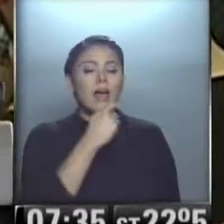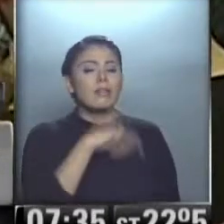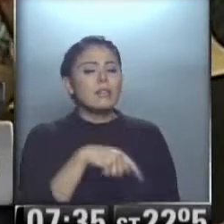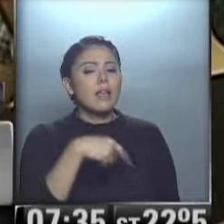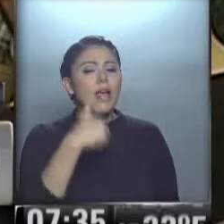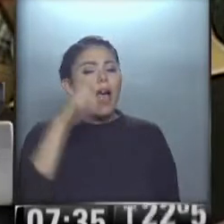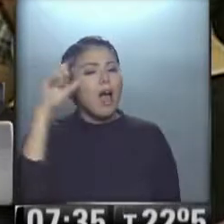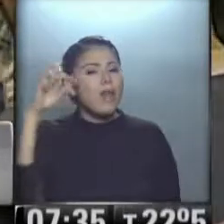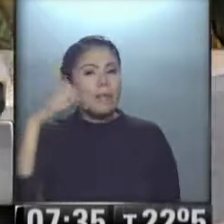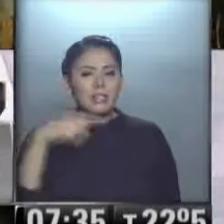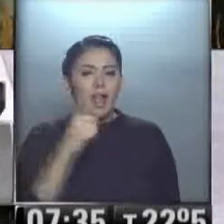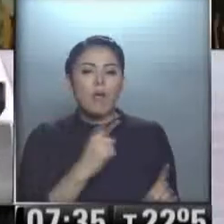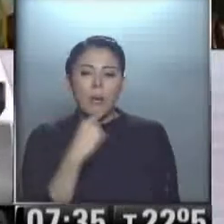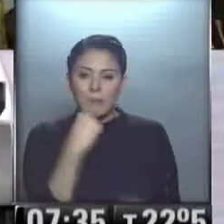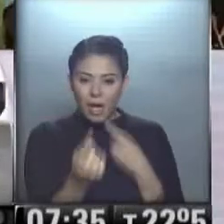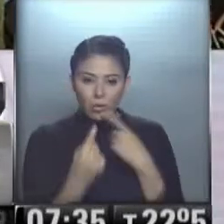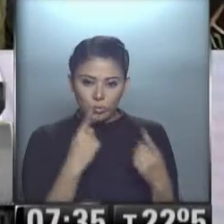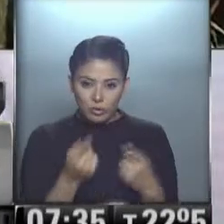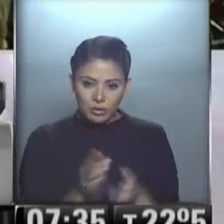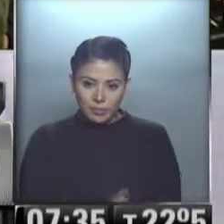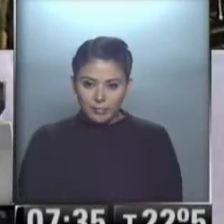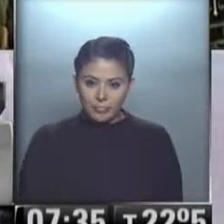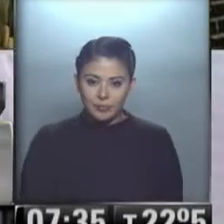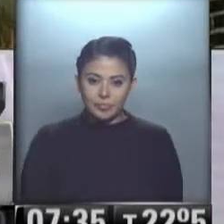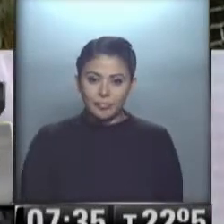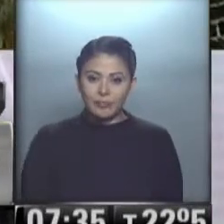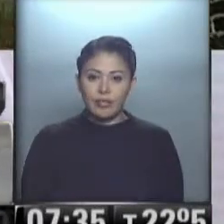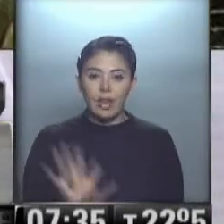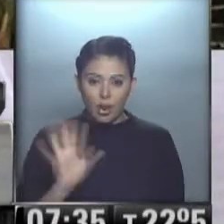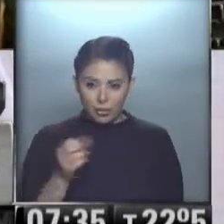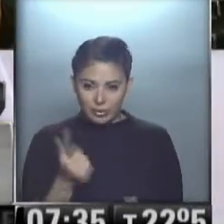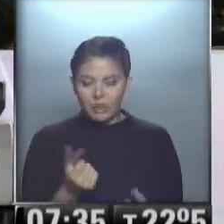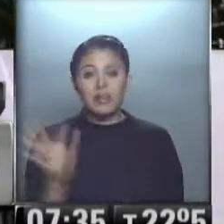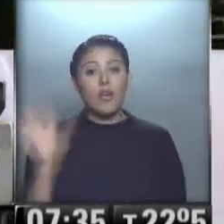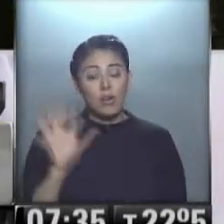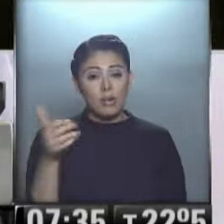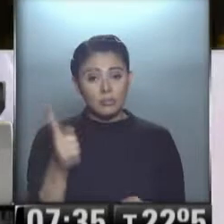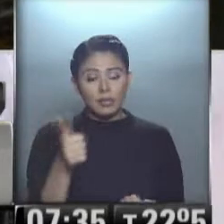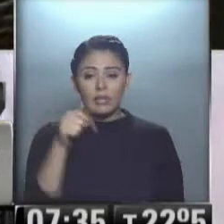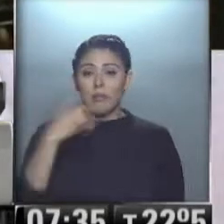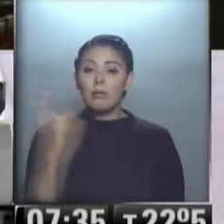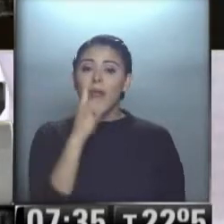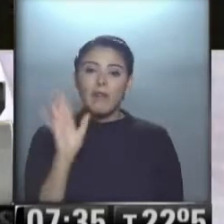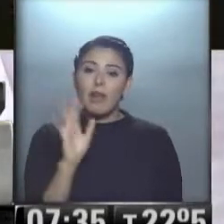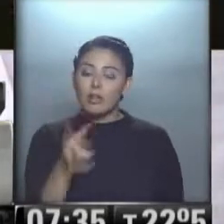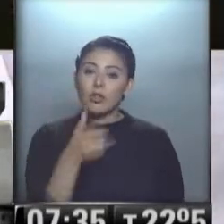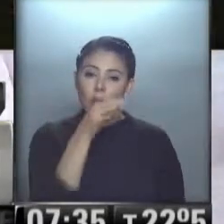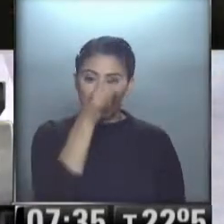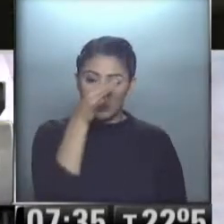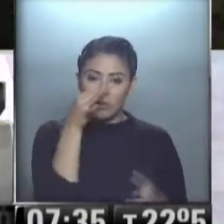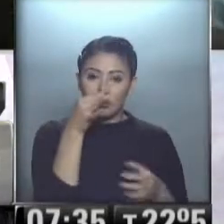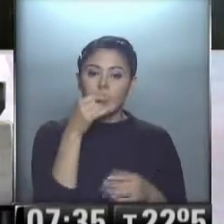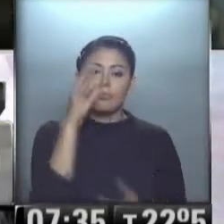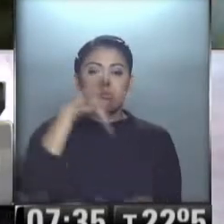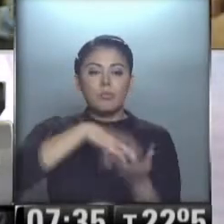Alejandro Portas y Patricia Molina te van a hacer algunas preguntas desde el piso, Andrés. ¿Qué tal? Buen día. ¿Qué tal? Buen día, Toledo. No es la primera vez que vamos a la puerta